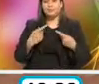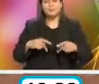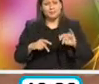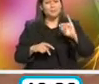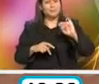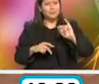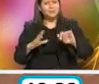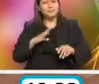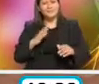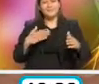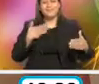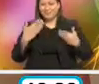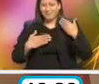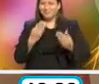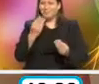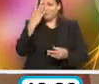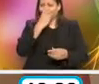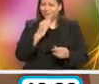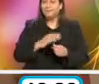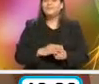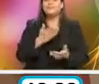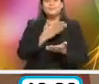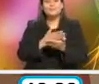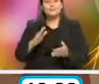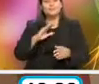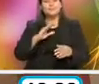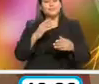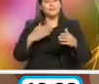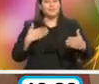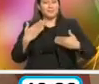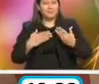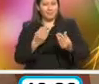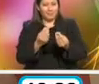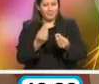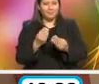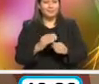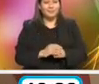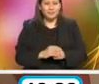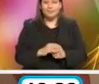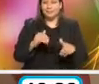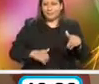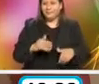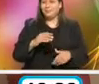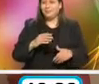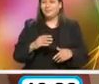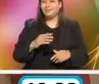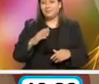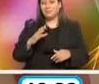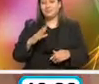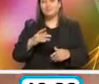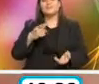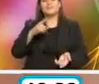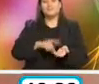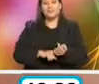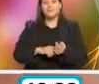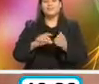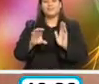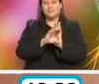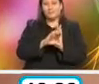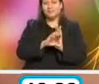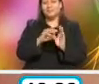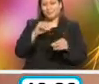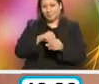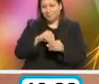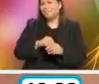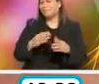elenco, es un elenco muy divertido, es muy padre. Además de toda la diversión que tenemos haciendo la obra, hay mucha diversión atrás de camerinos. Y claro, y